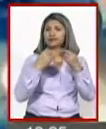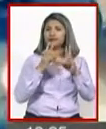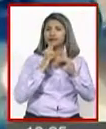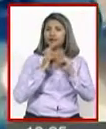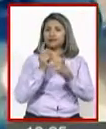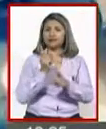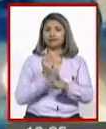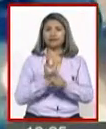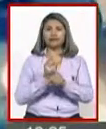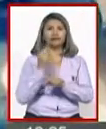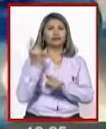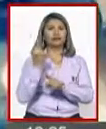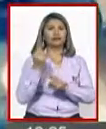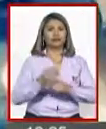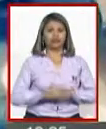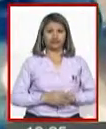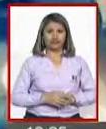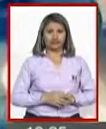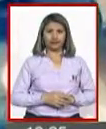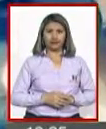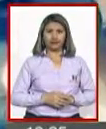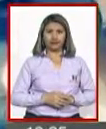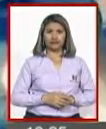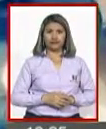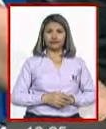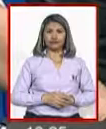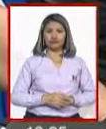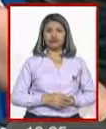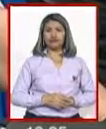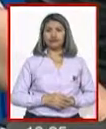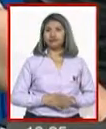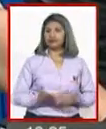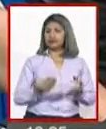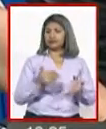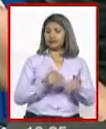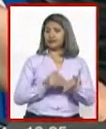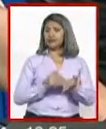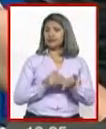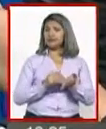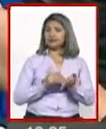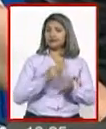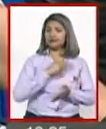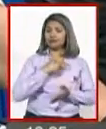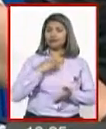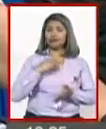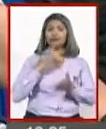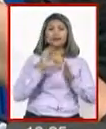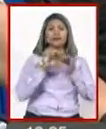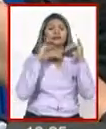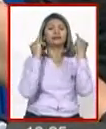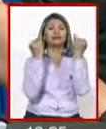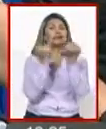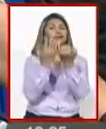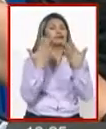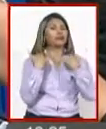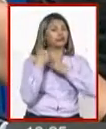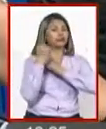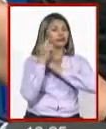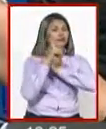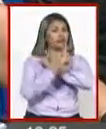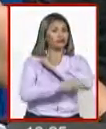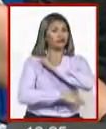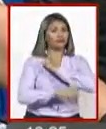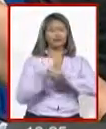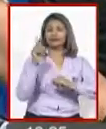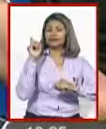correcta. Eso es lo que puedo decirte respecto al caso que preguntas. Una vez un miembro de la institución tiene sentencia,